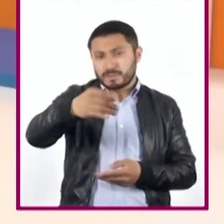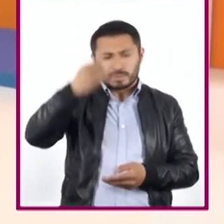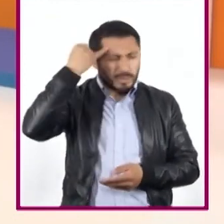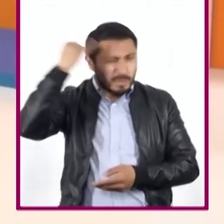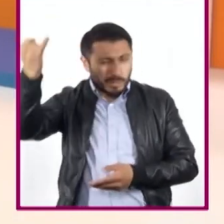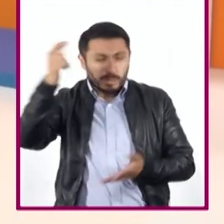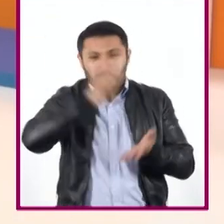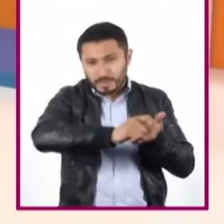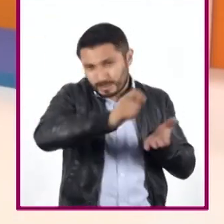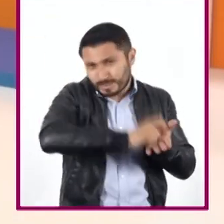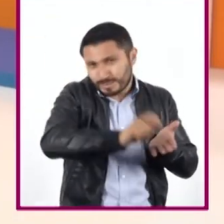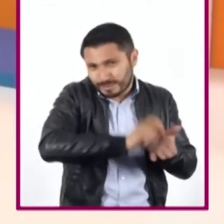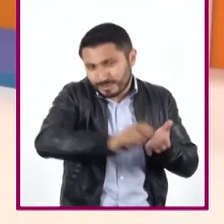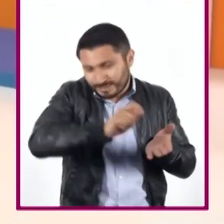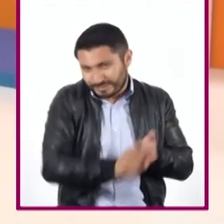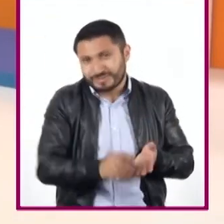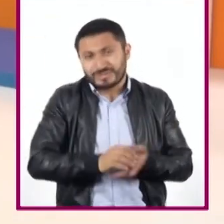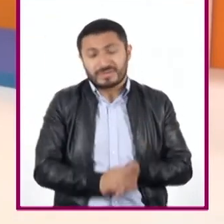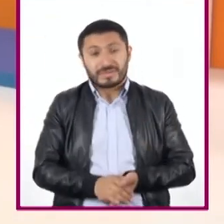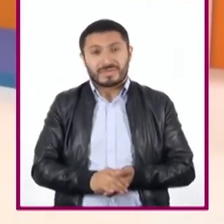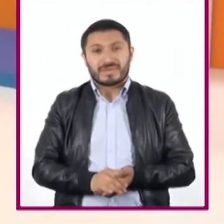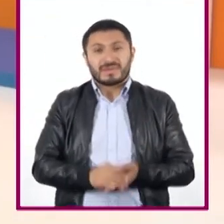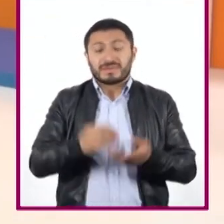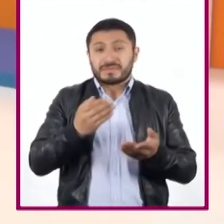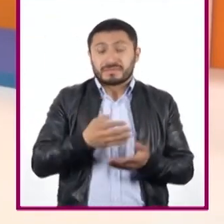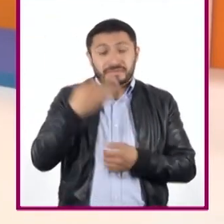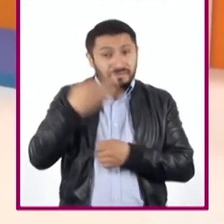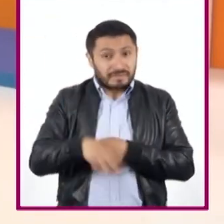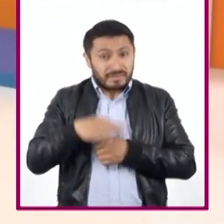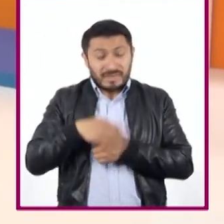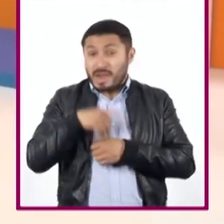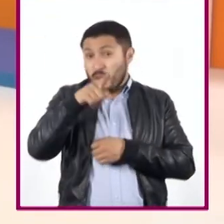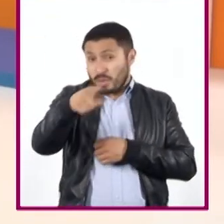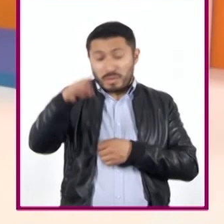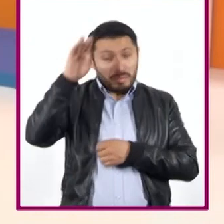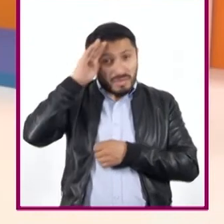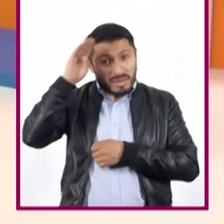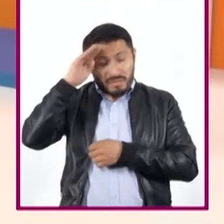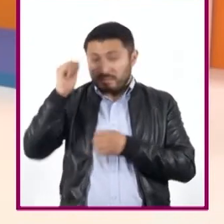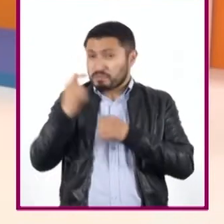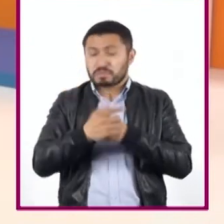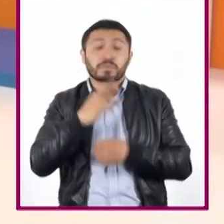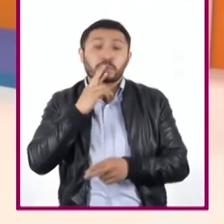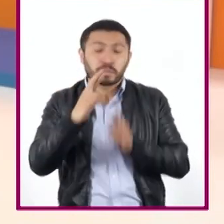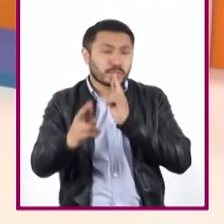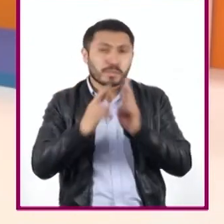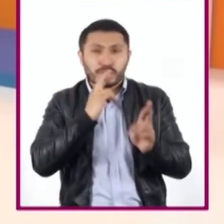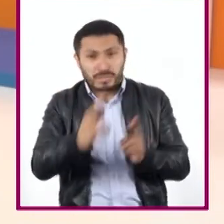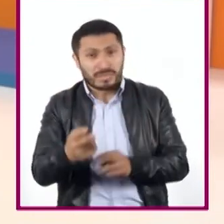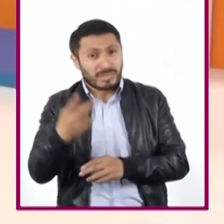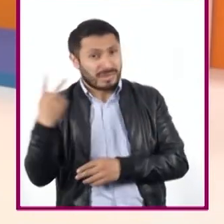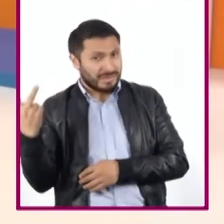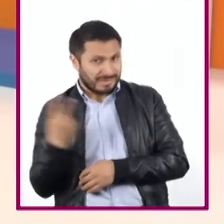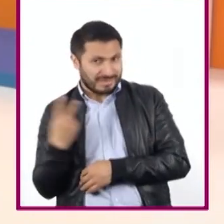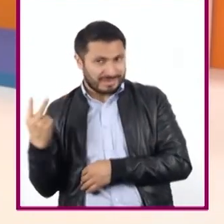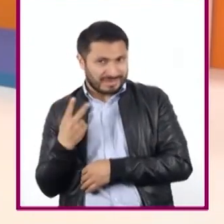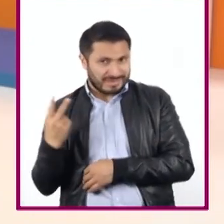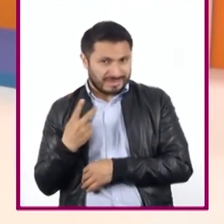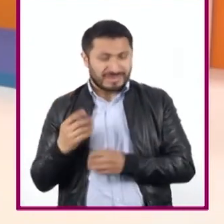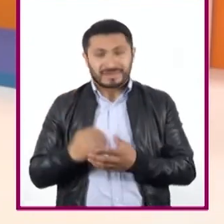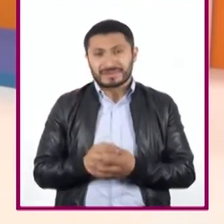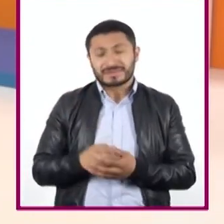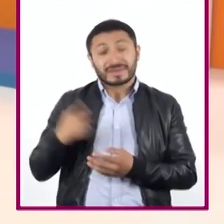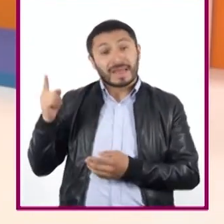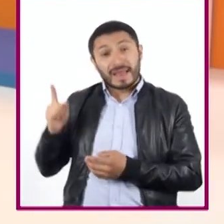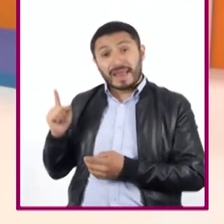respecto. ¿Qué les parece si, en lo que ustedes piensan, en algunas respuestas, Nayeli nos